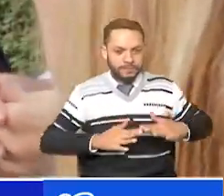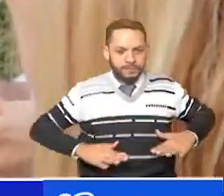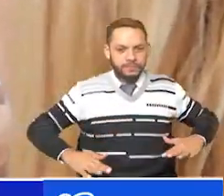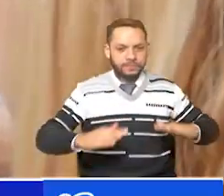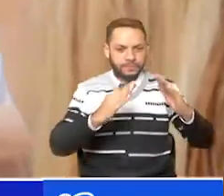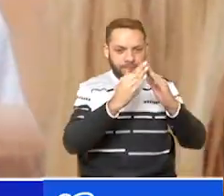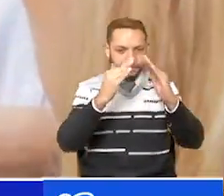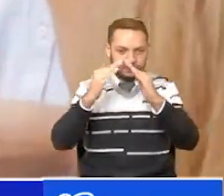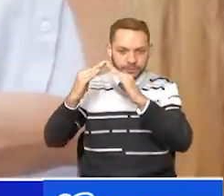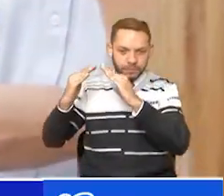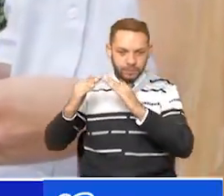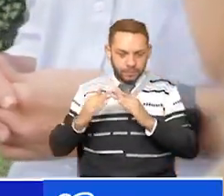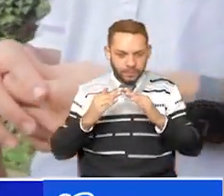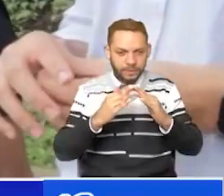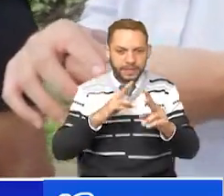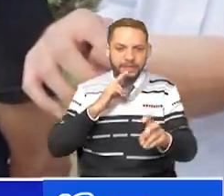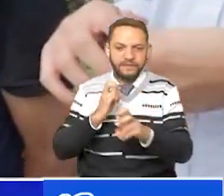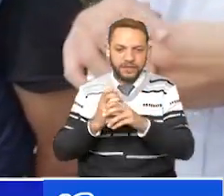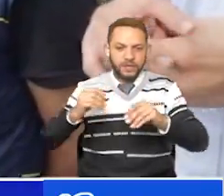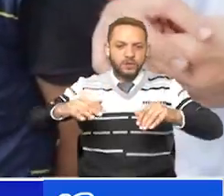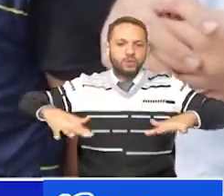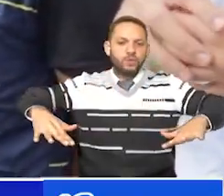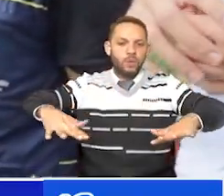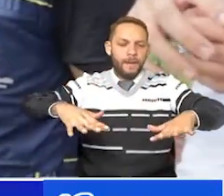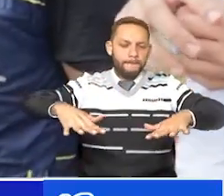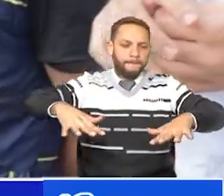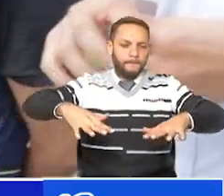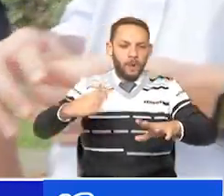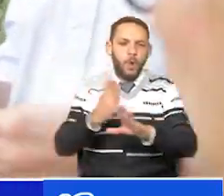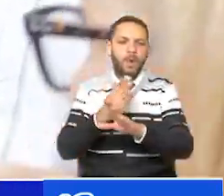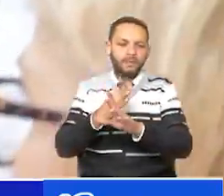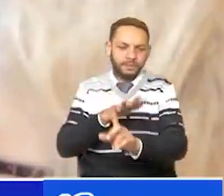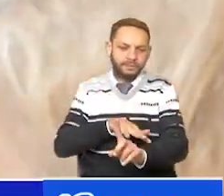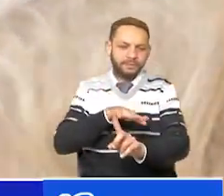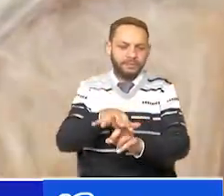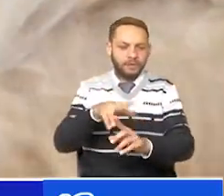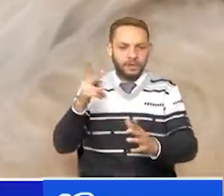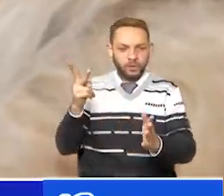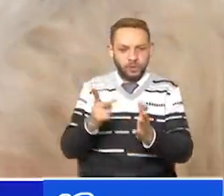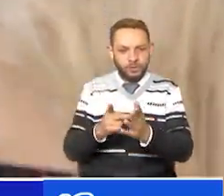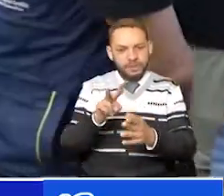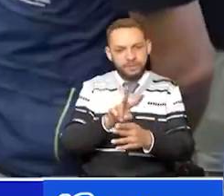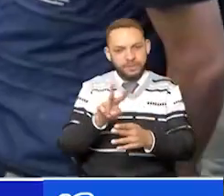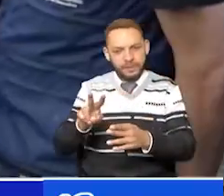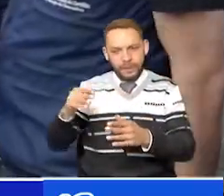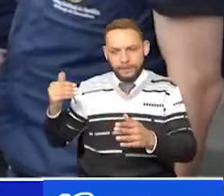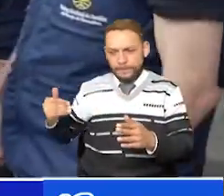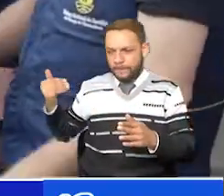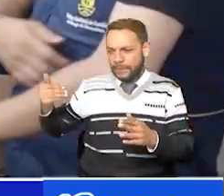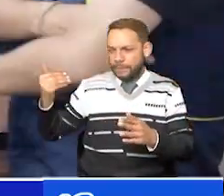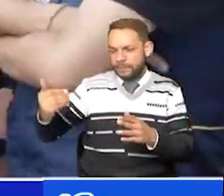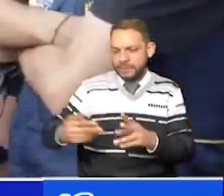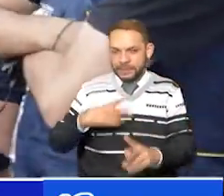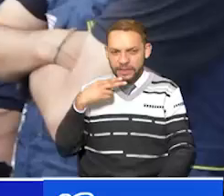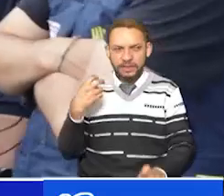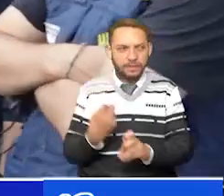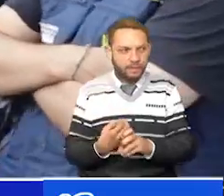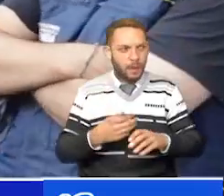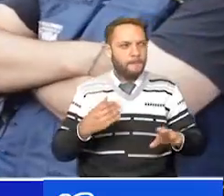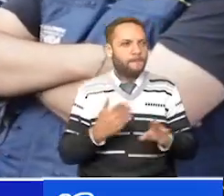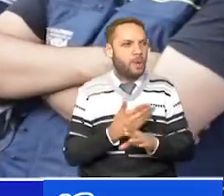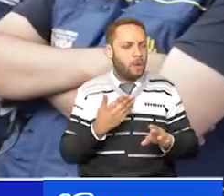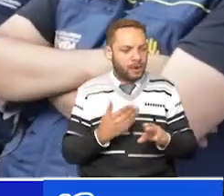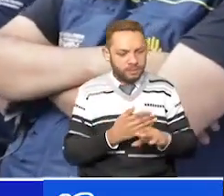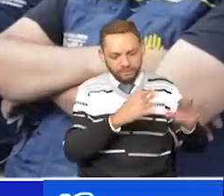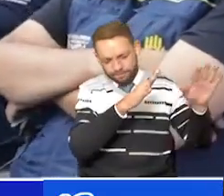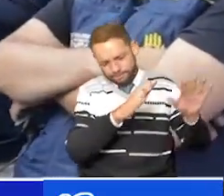Trinidad y otros sectores vulnerables desde 2022 los habitantes de este sector han sufrido las consecuencias de deslizamientos e